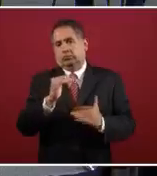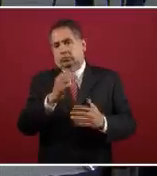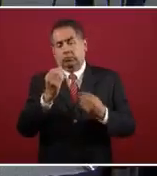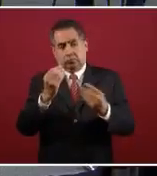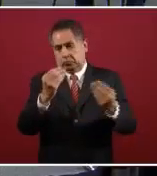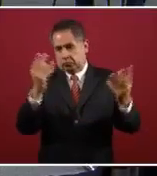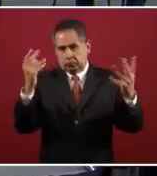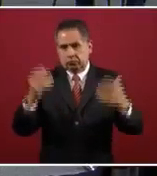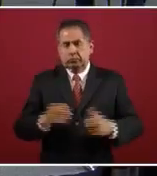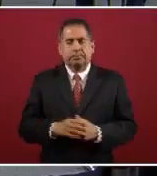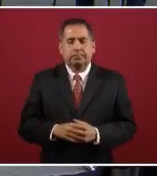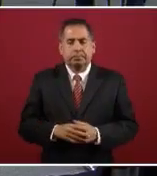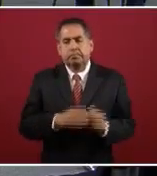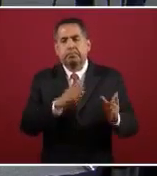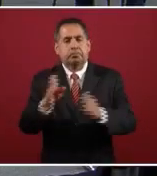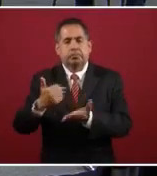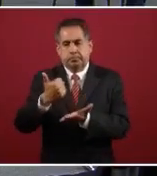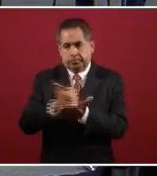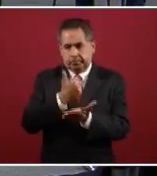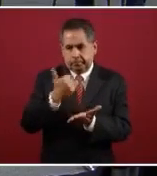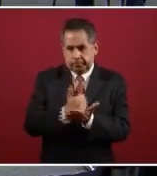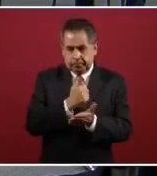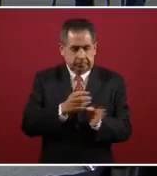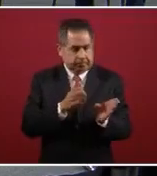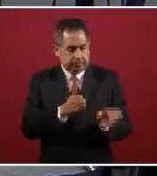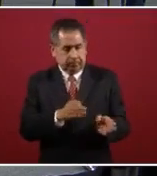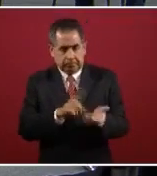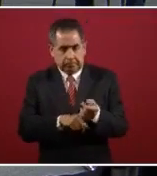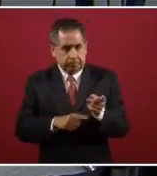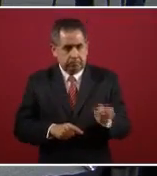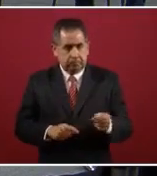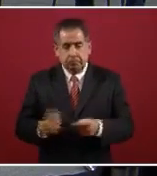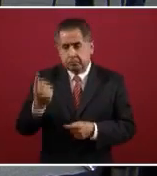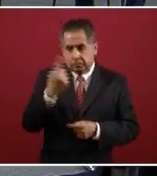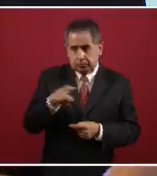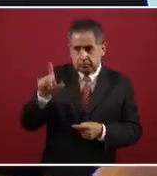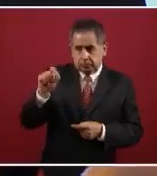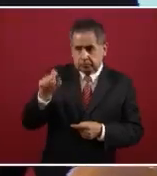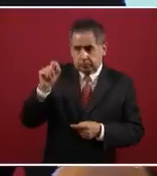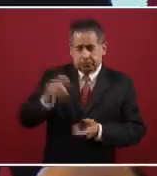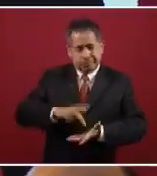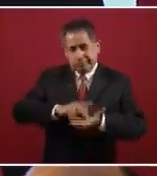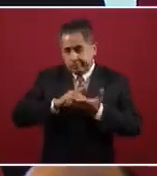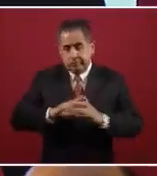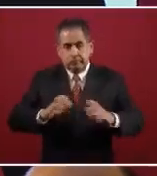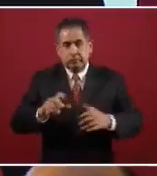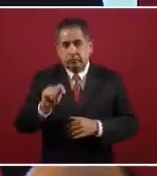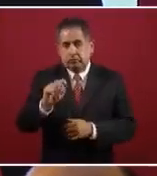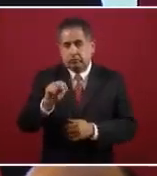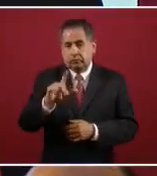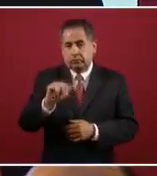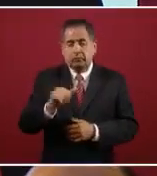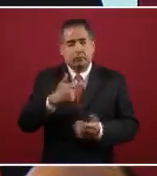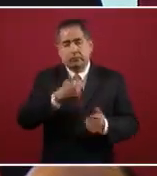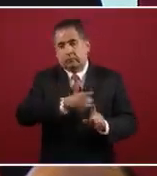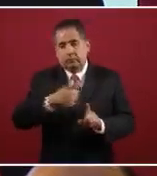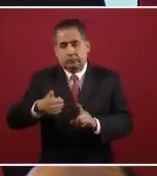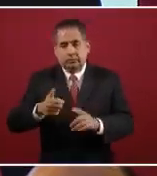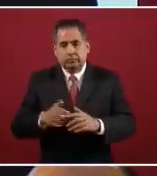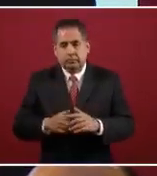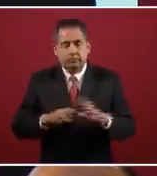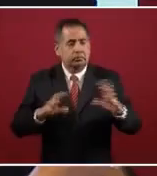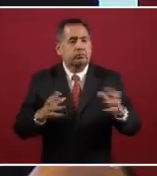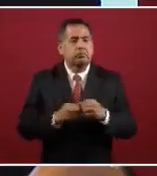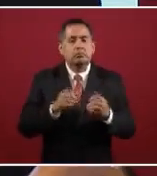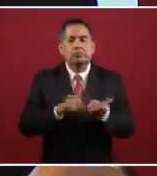Y el arroz, 120 toneladas. por productor, con el